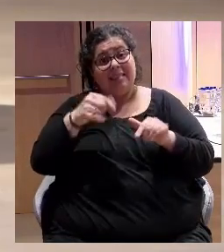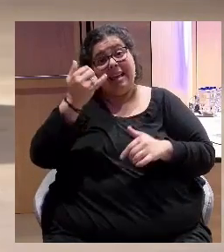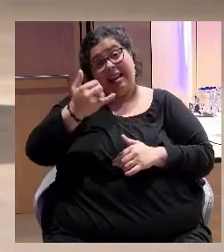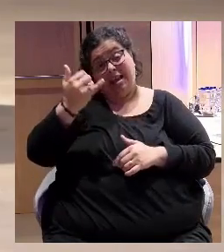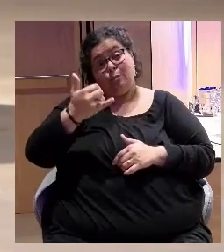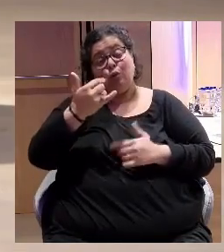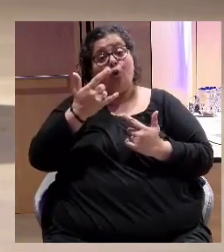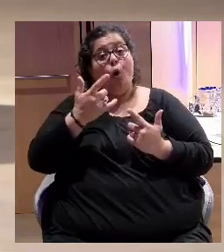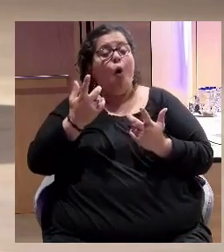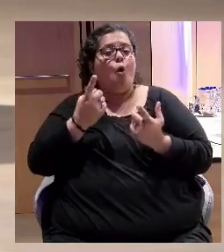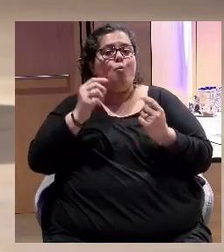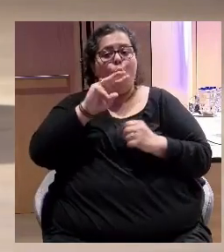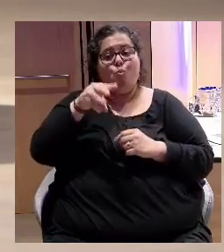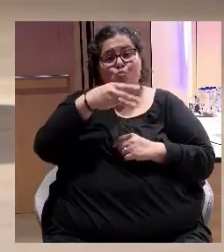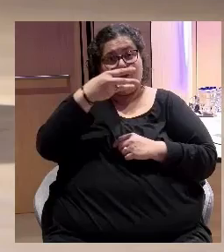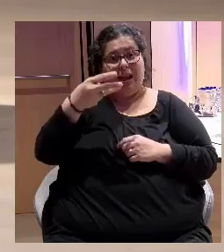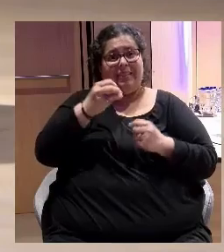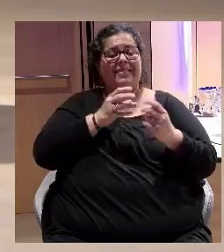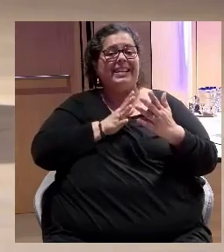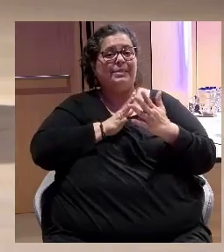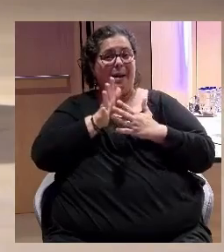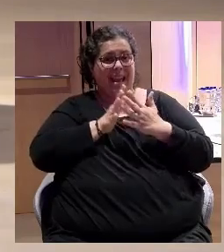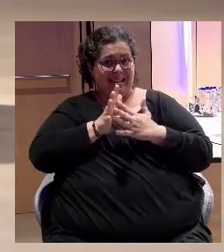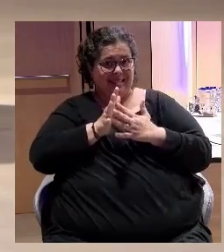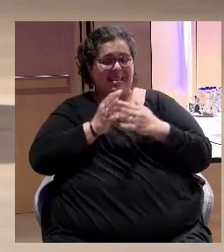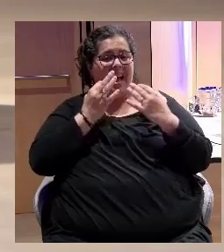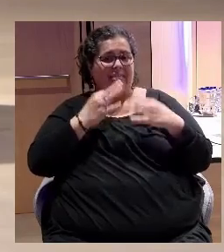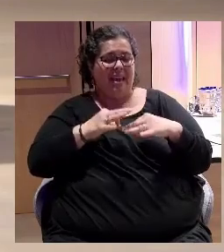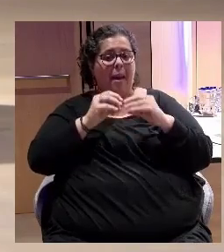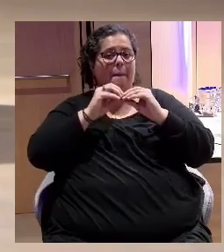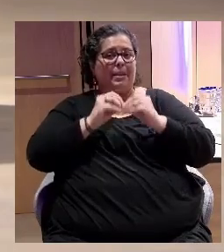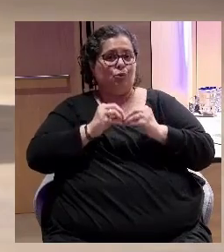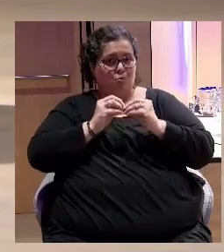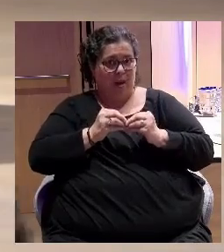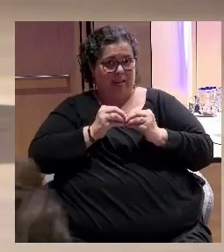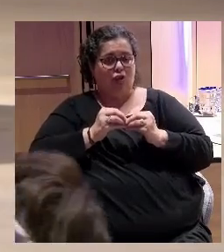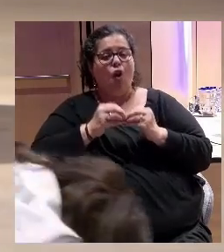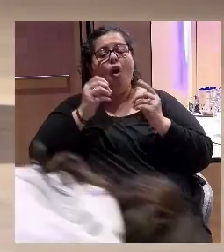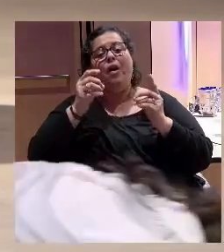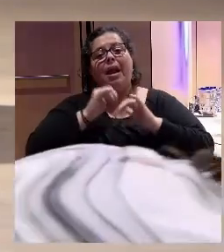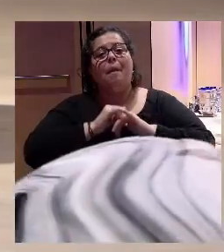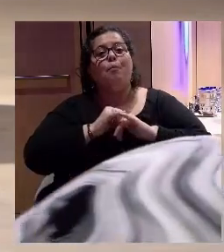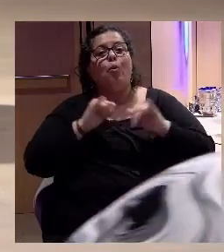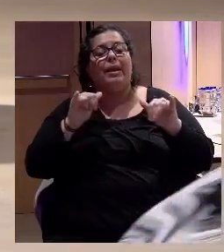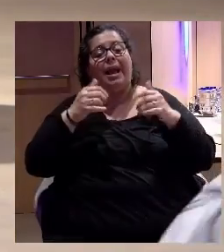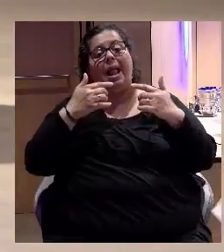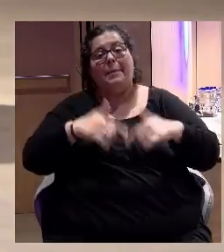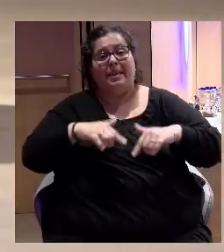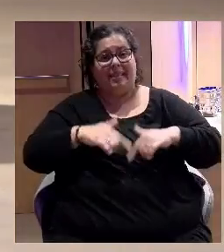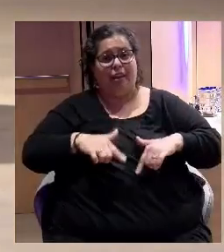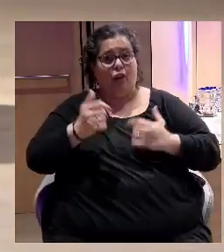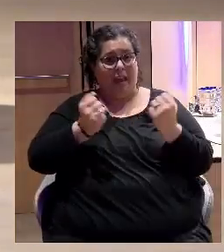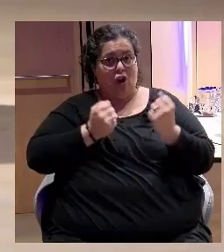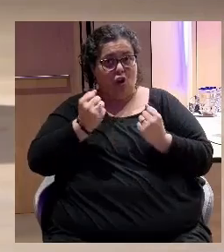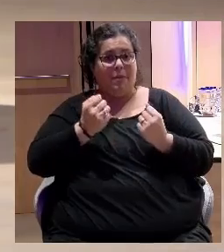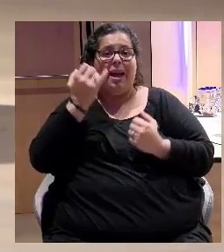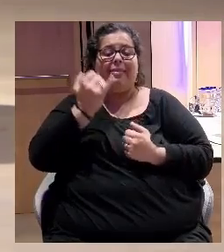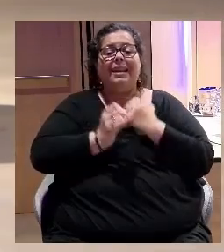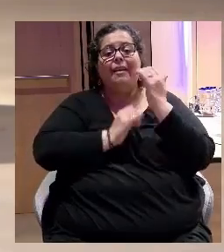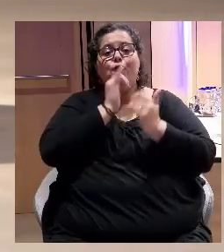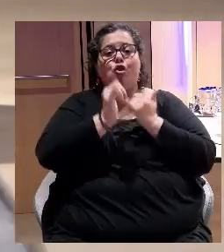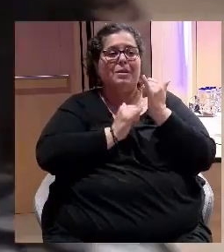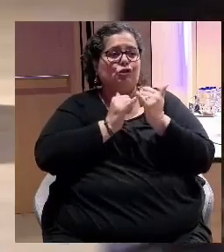un portal de transparencia presupuestaria que publica el Ministerio de Economía información actualizada diariamente sobre